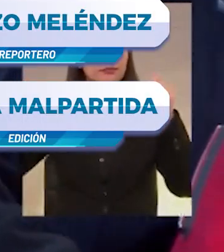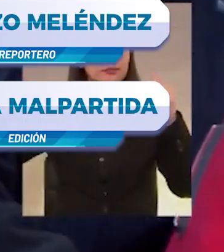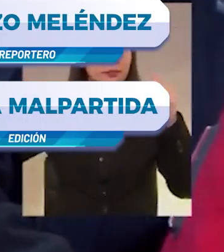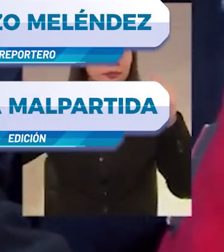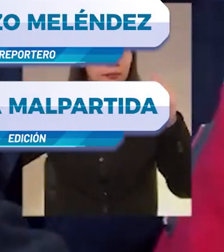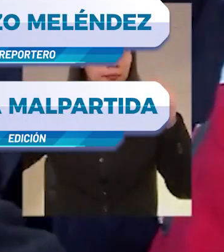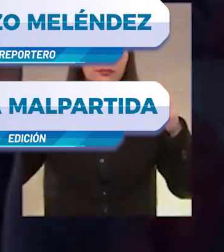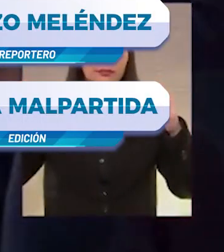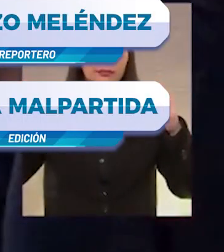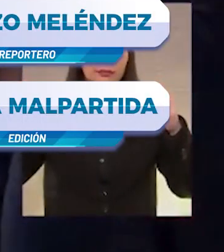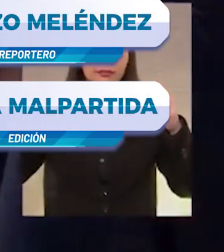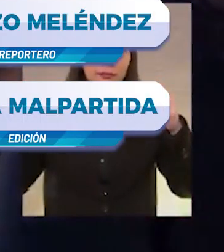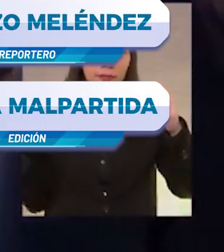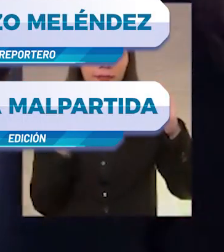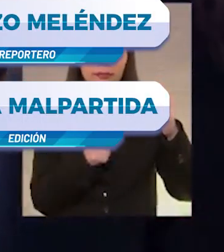Nativa, nos conecta.